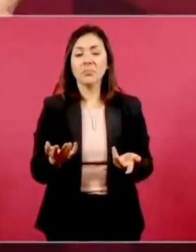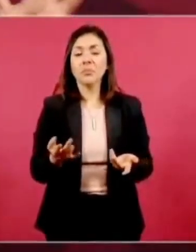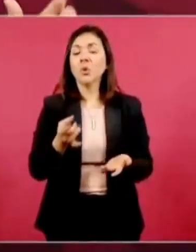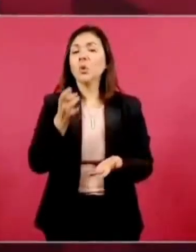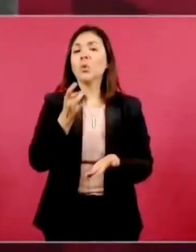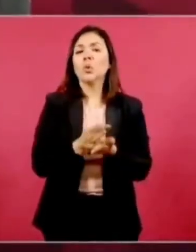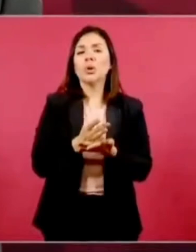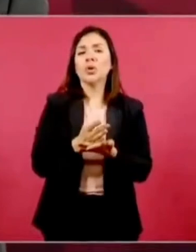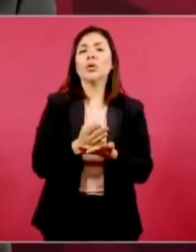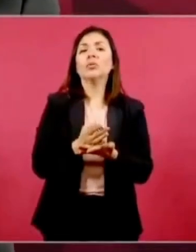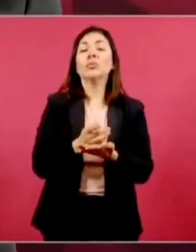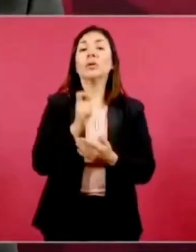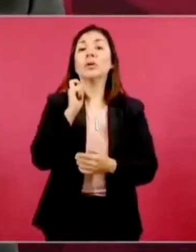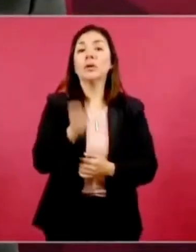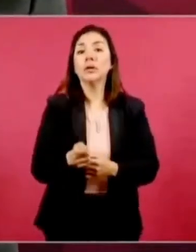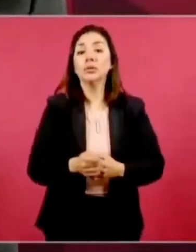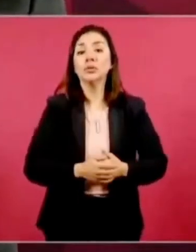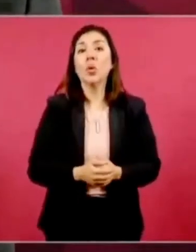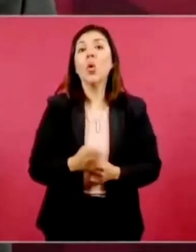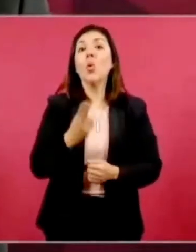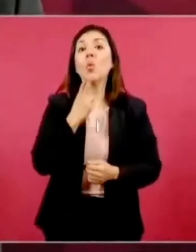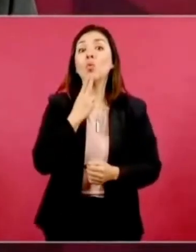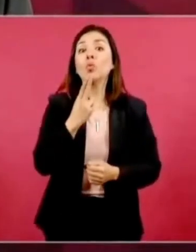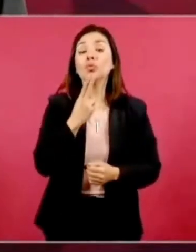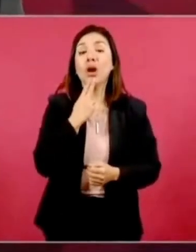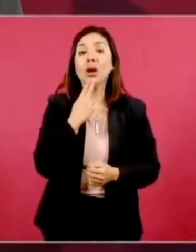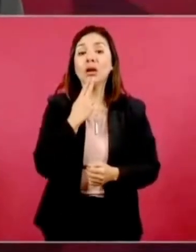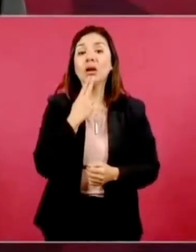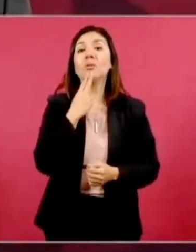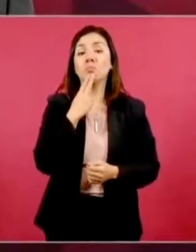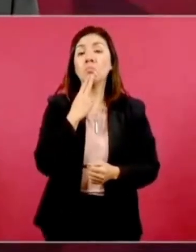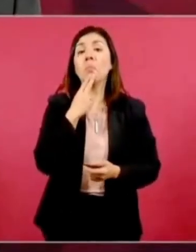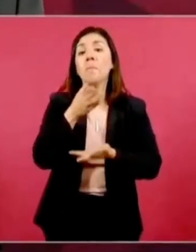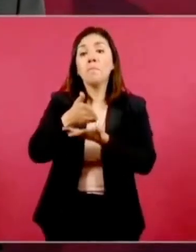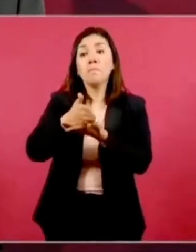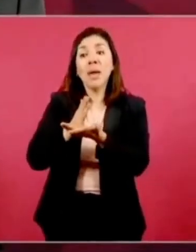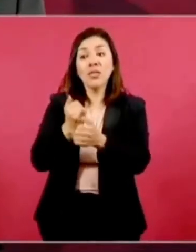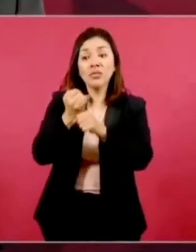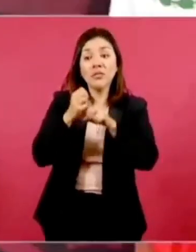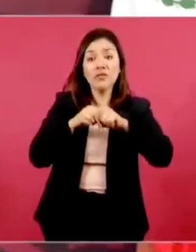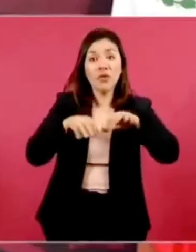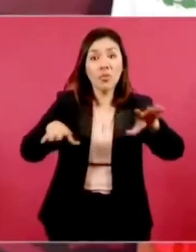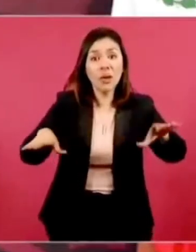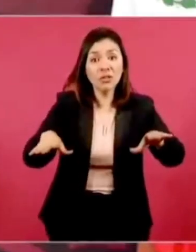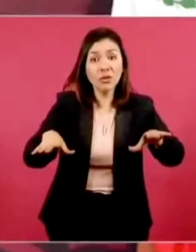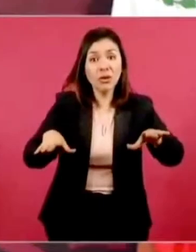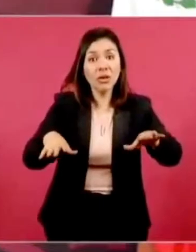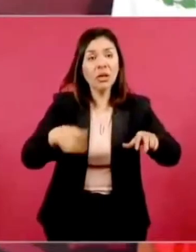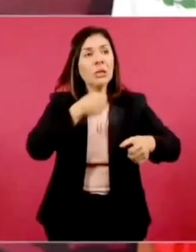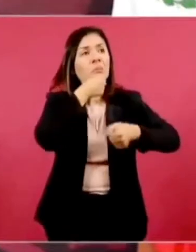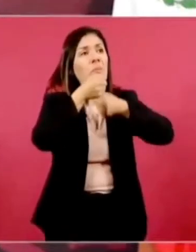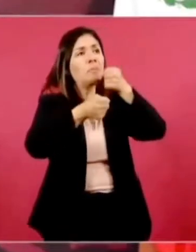utilizar medios supuestamente de información para manipular.